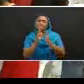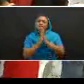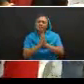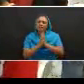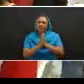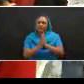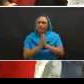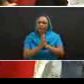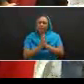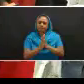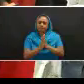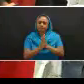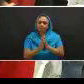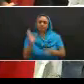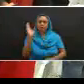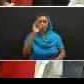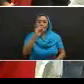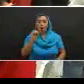Pedía